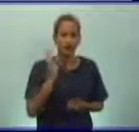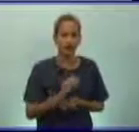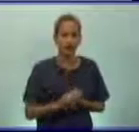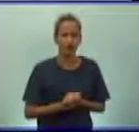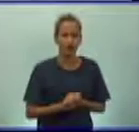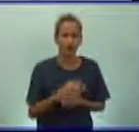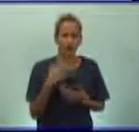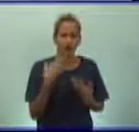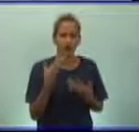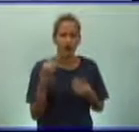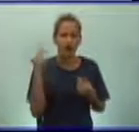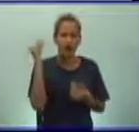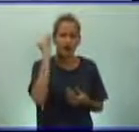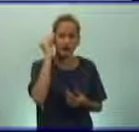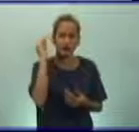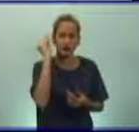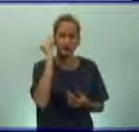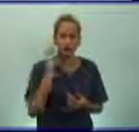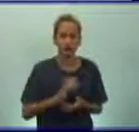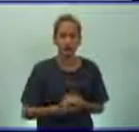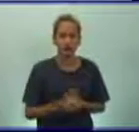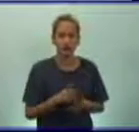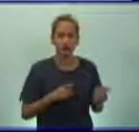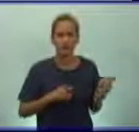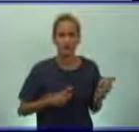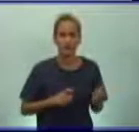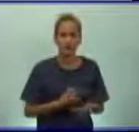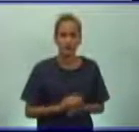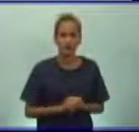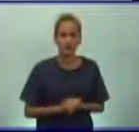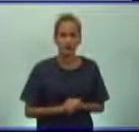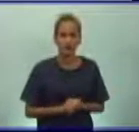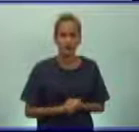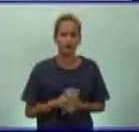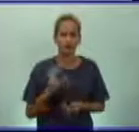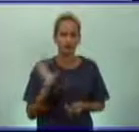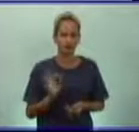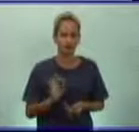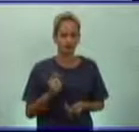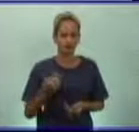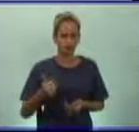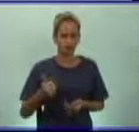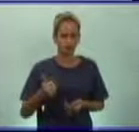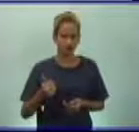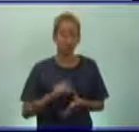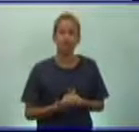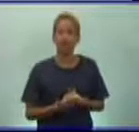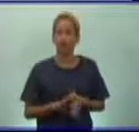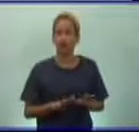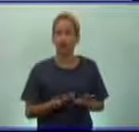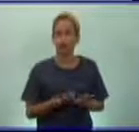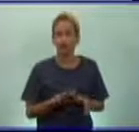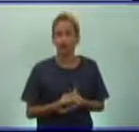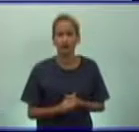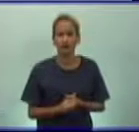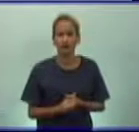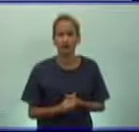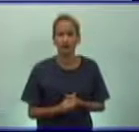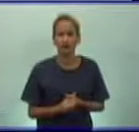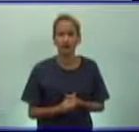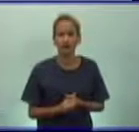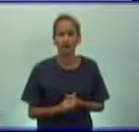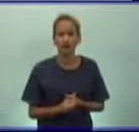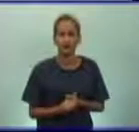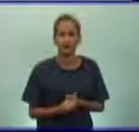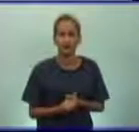¿Cómo fue que aprendió a manejar el fusil? ¿Está correcto? ¿De acuerdo, muchachos? Entonces,